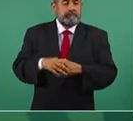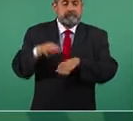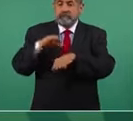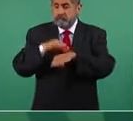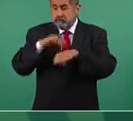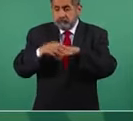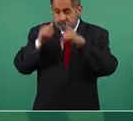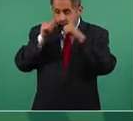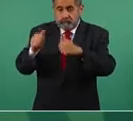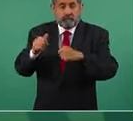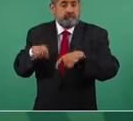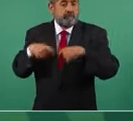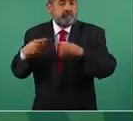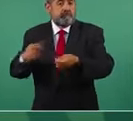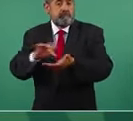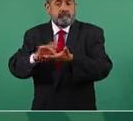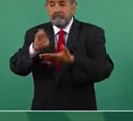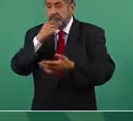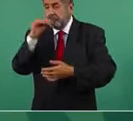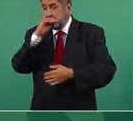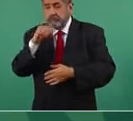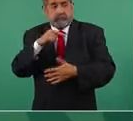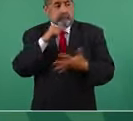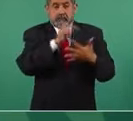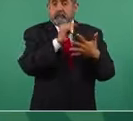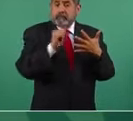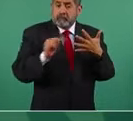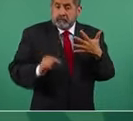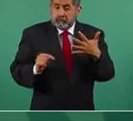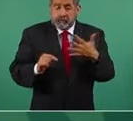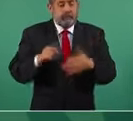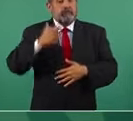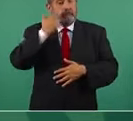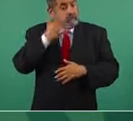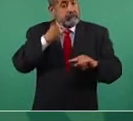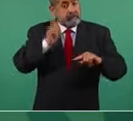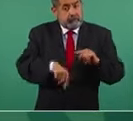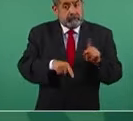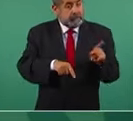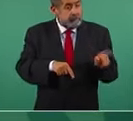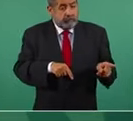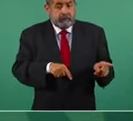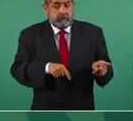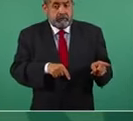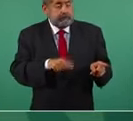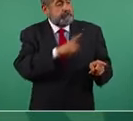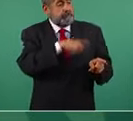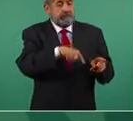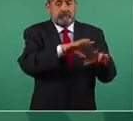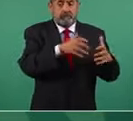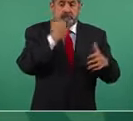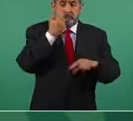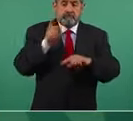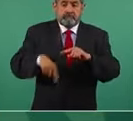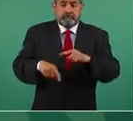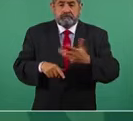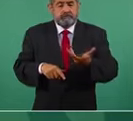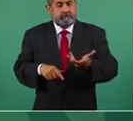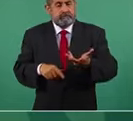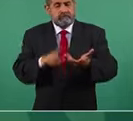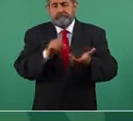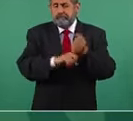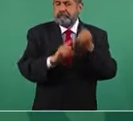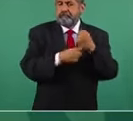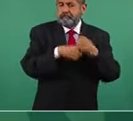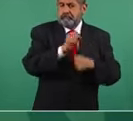los medicamentos gratuitos. Eso era lo que estaba en el